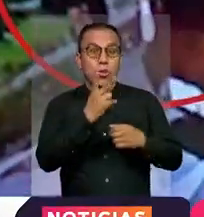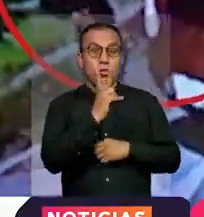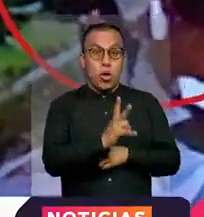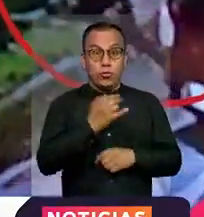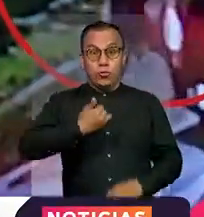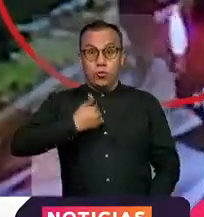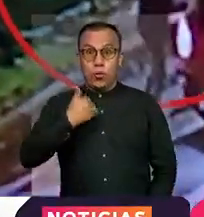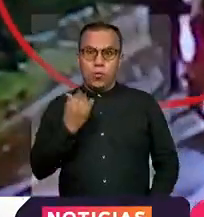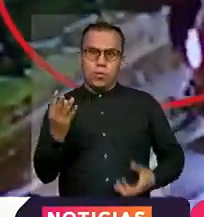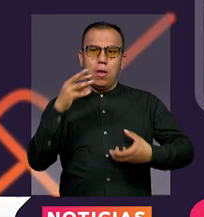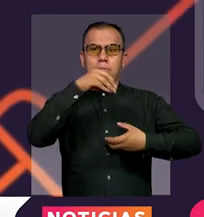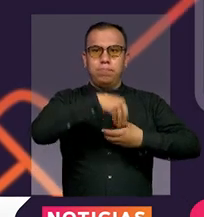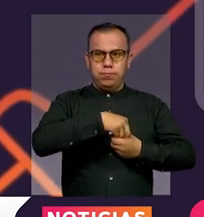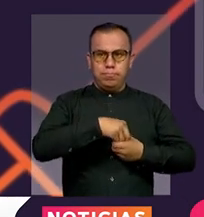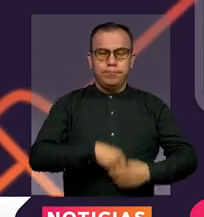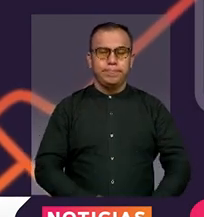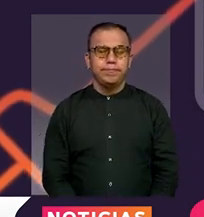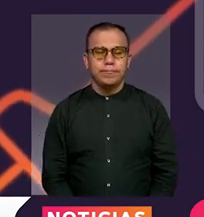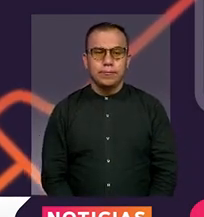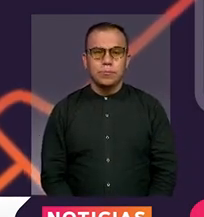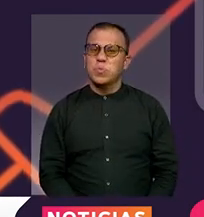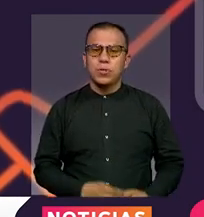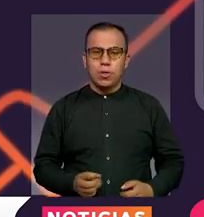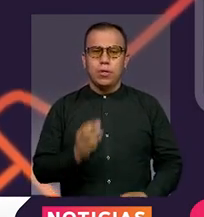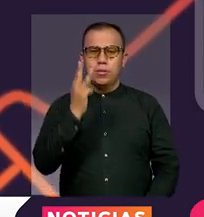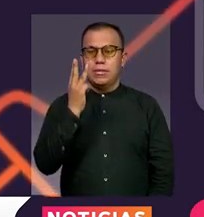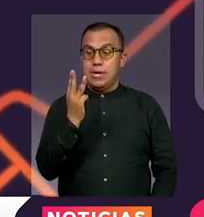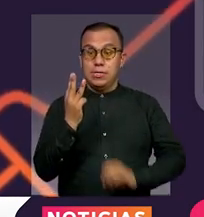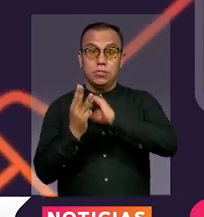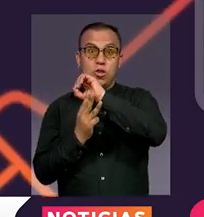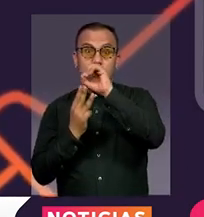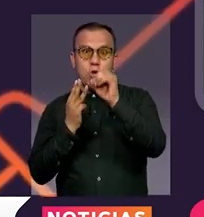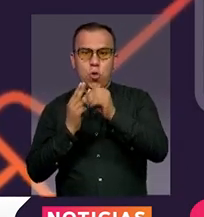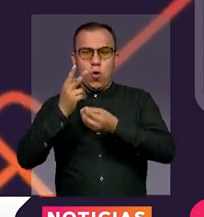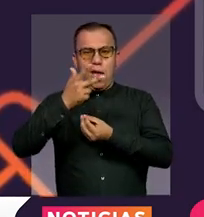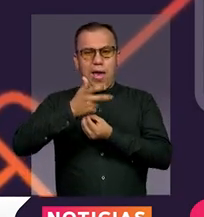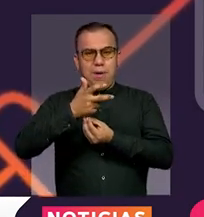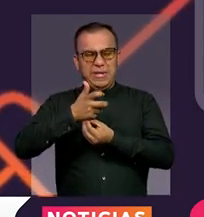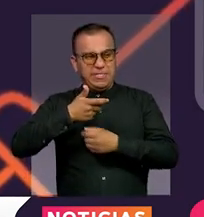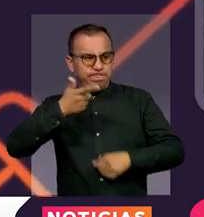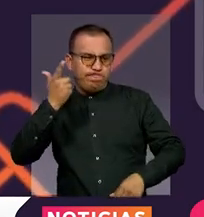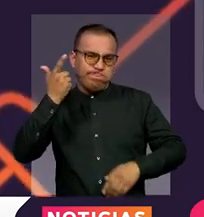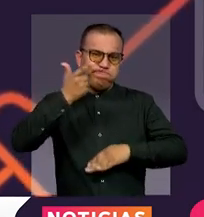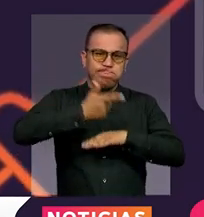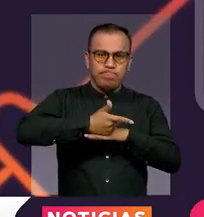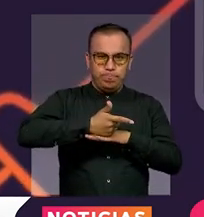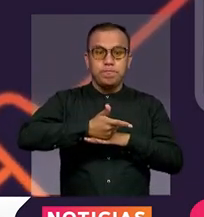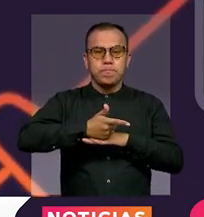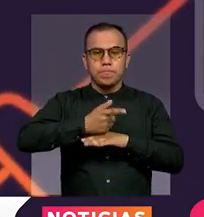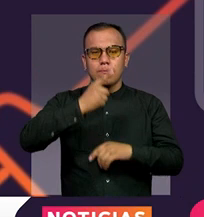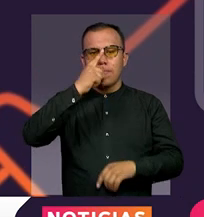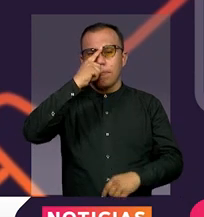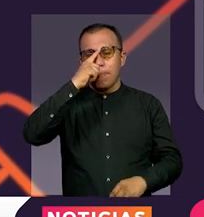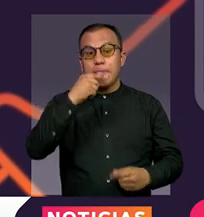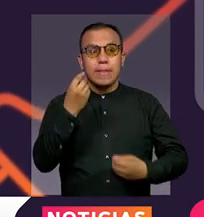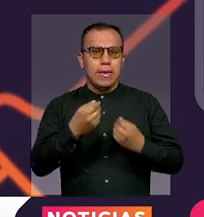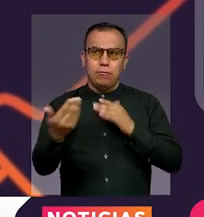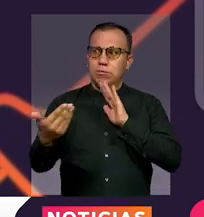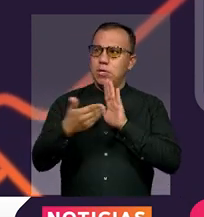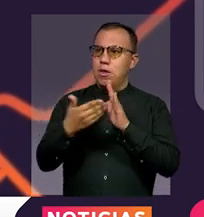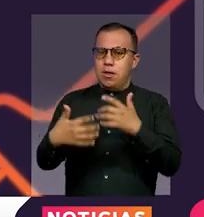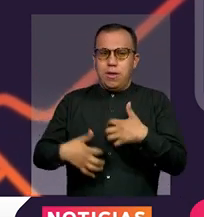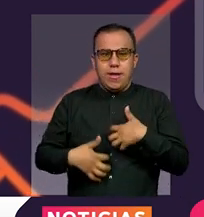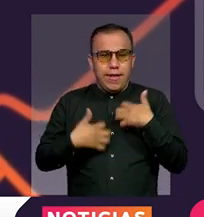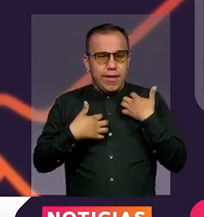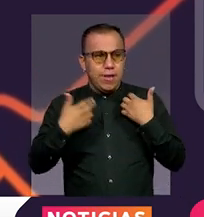jóvenes que se encontraban allí. Me abordaron tres hombres con armas de fuego, nos amenazaron,